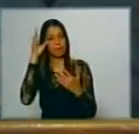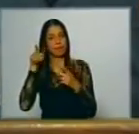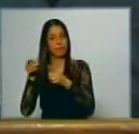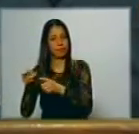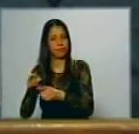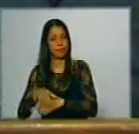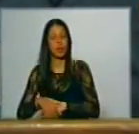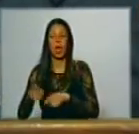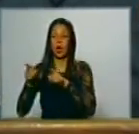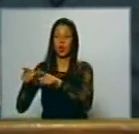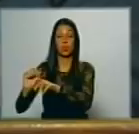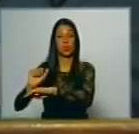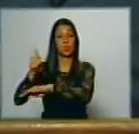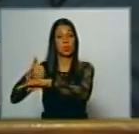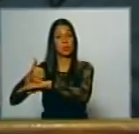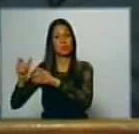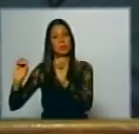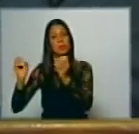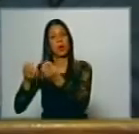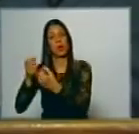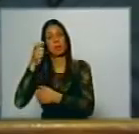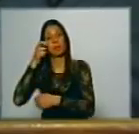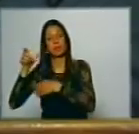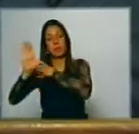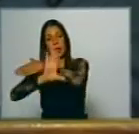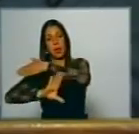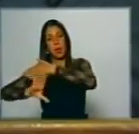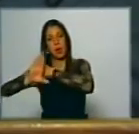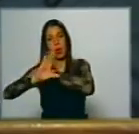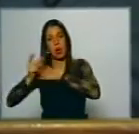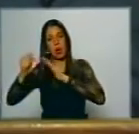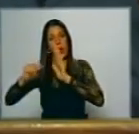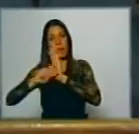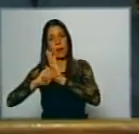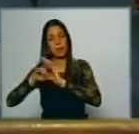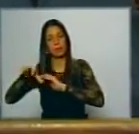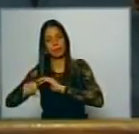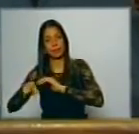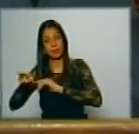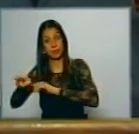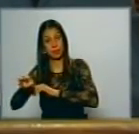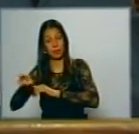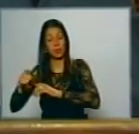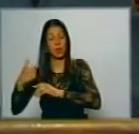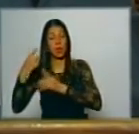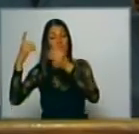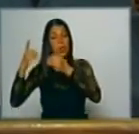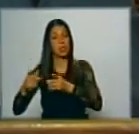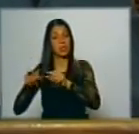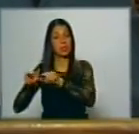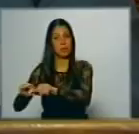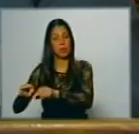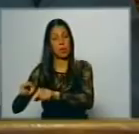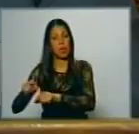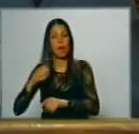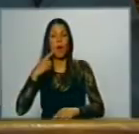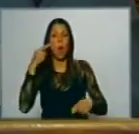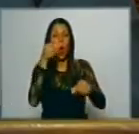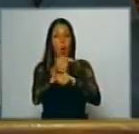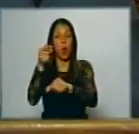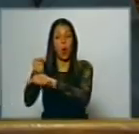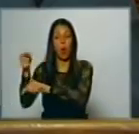La Superintendencia Nacional para la Defensa de los Derechos Socioeconómicos podrá establecer la obligación o